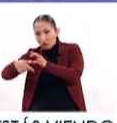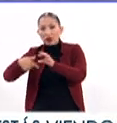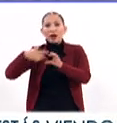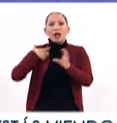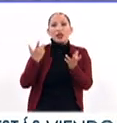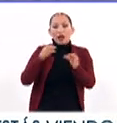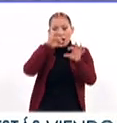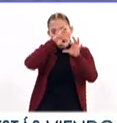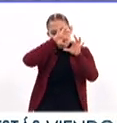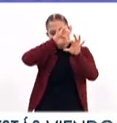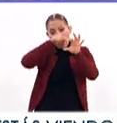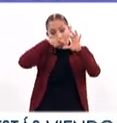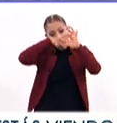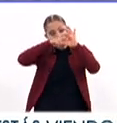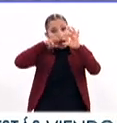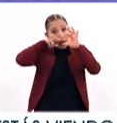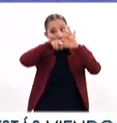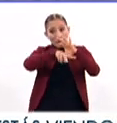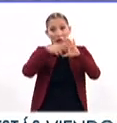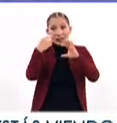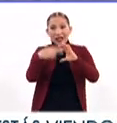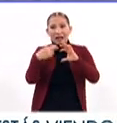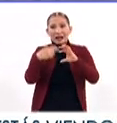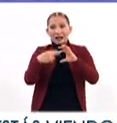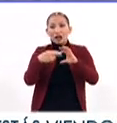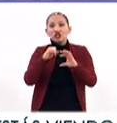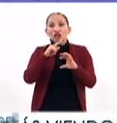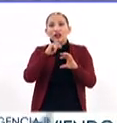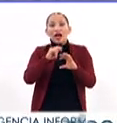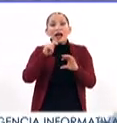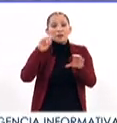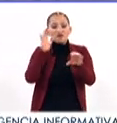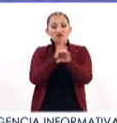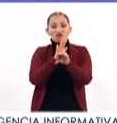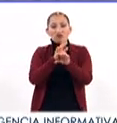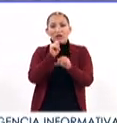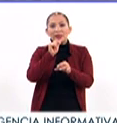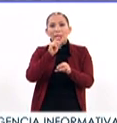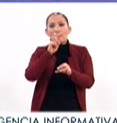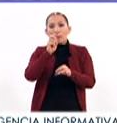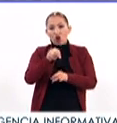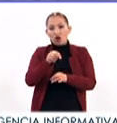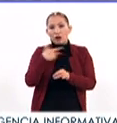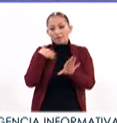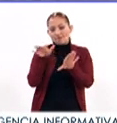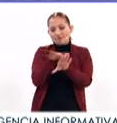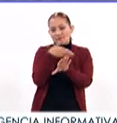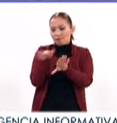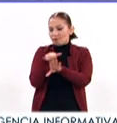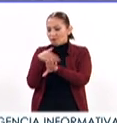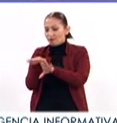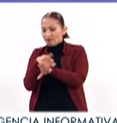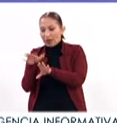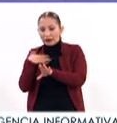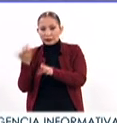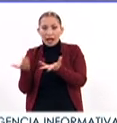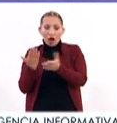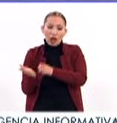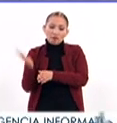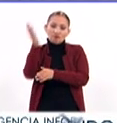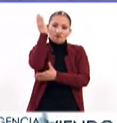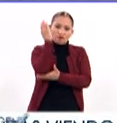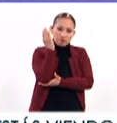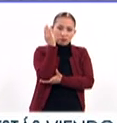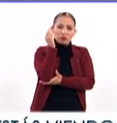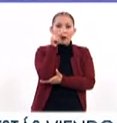soldan unos agujeros que se alcanzan a ver ahí, que le llamamos soldadura de tapón, y se pinta y ya después se procede a